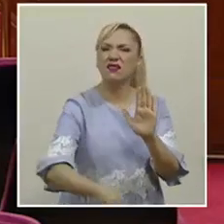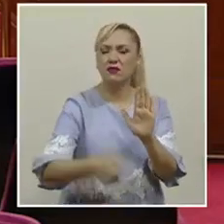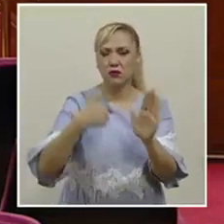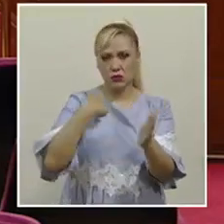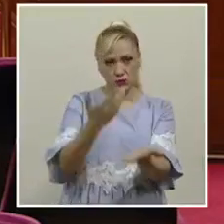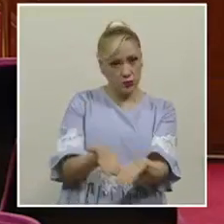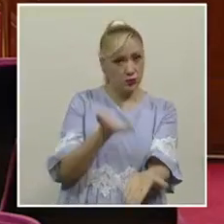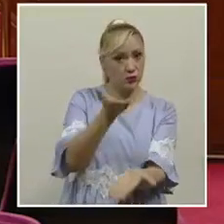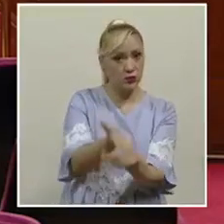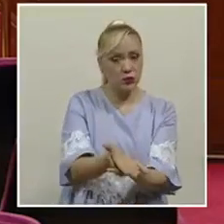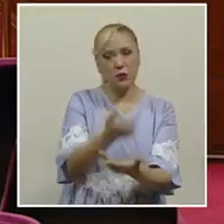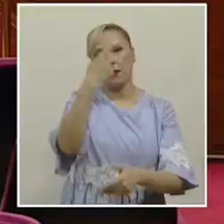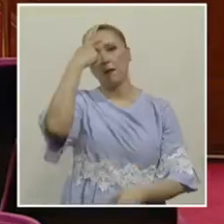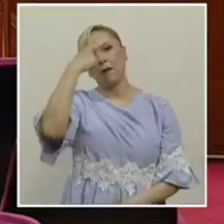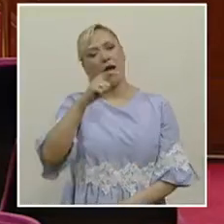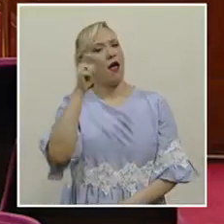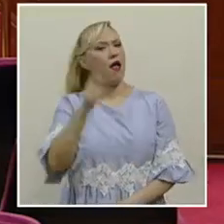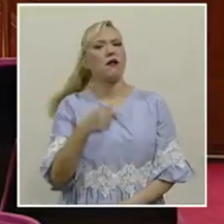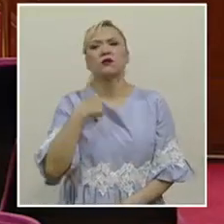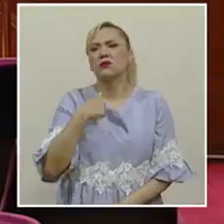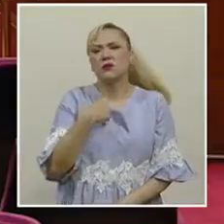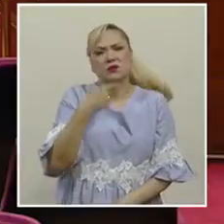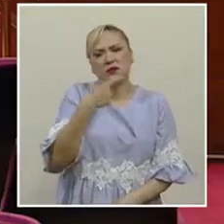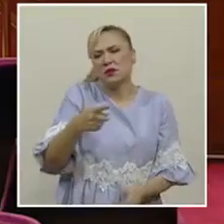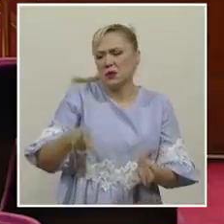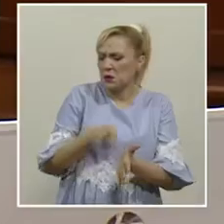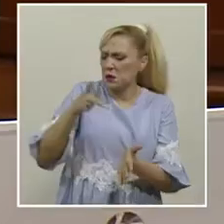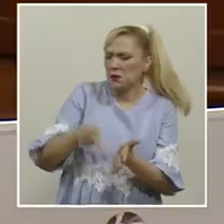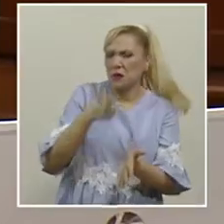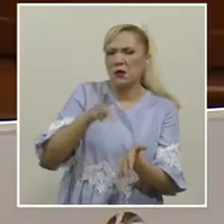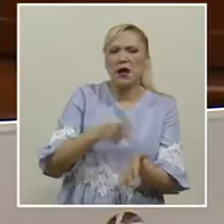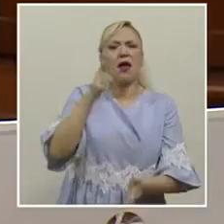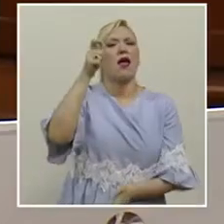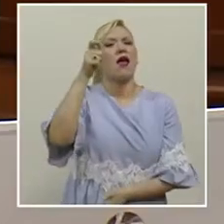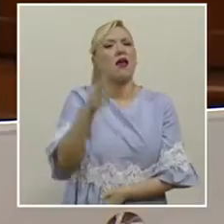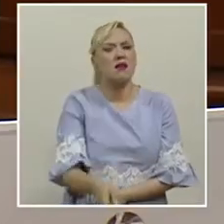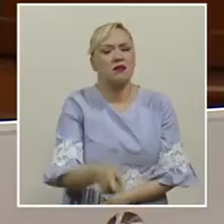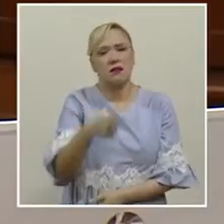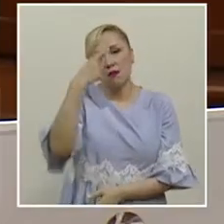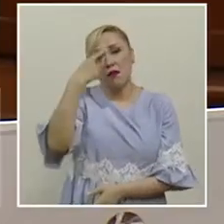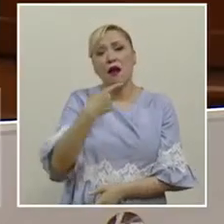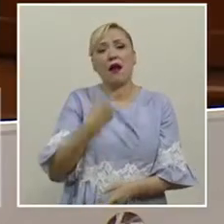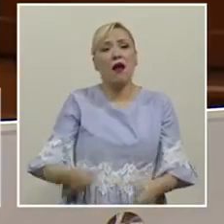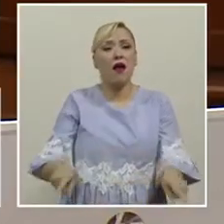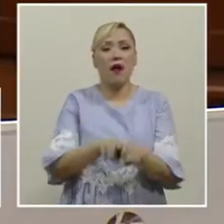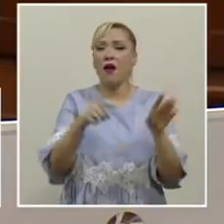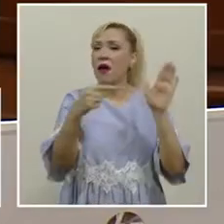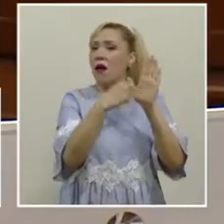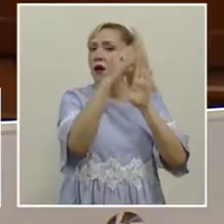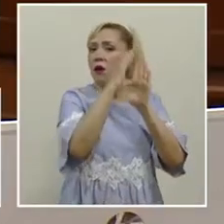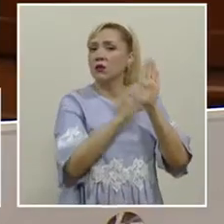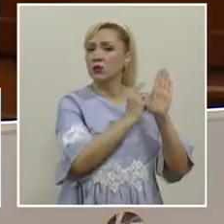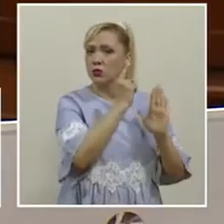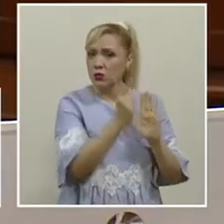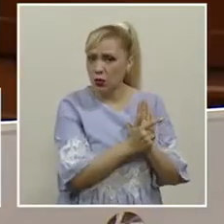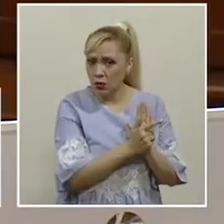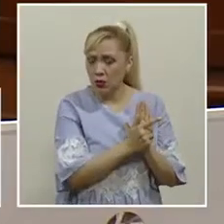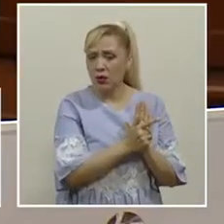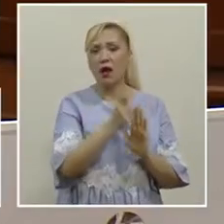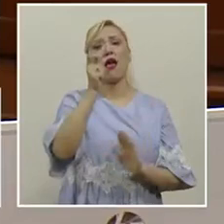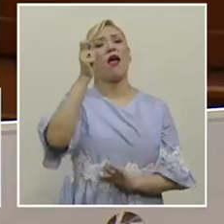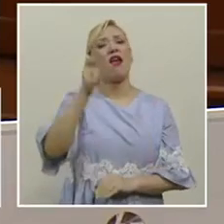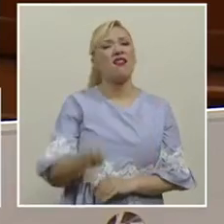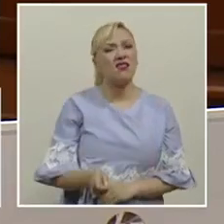propongo son los que siempre hemos impuesto y que expresamente se disponen en la Constitución y